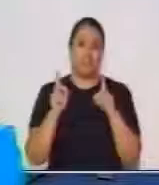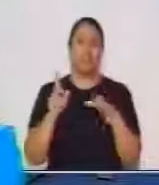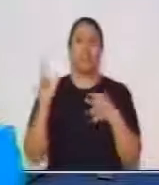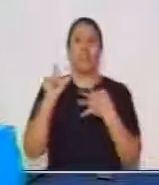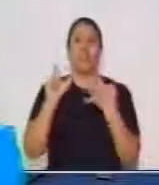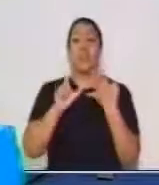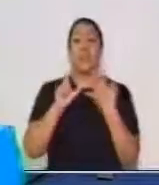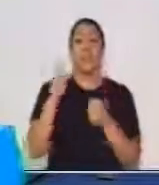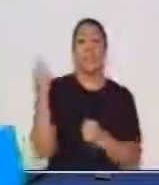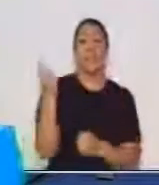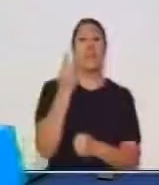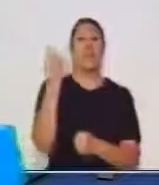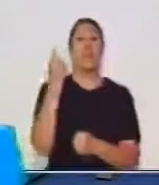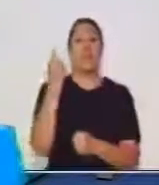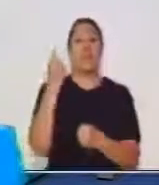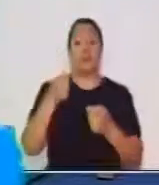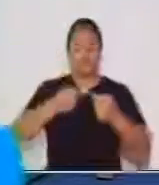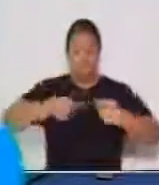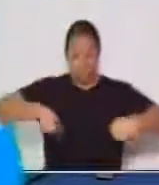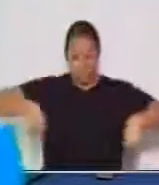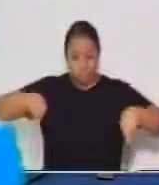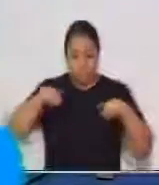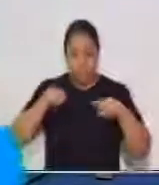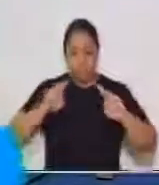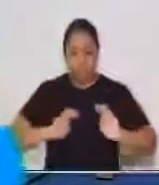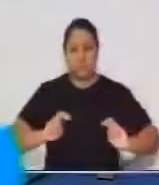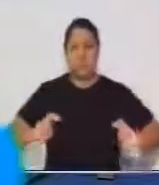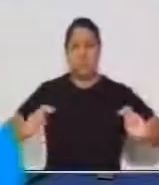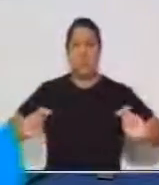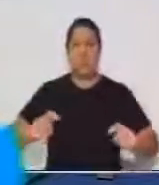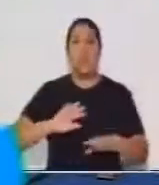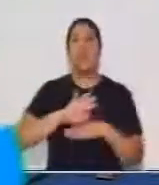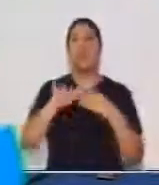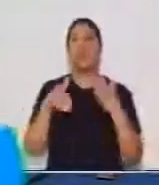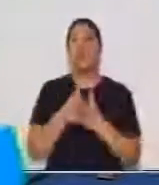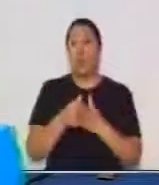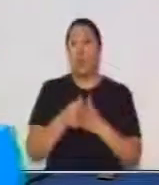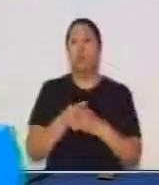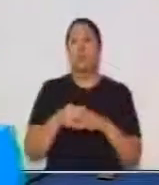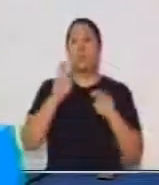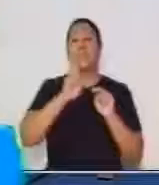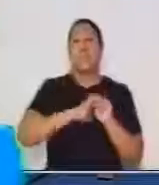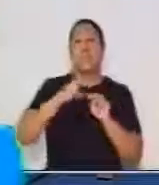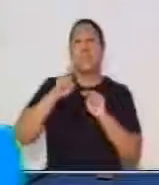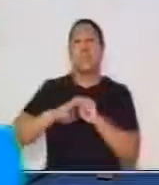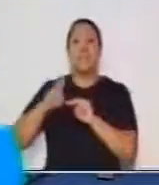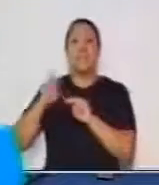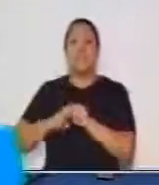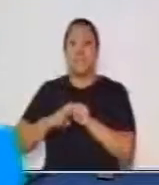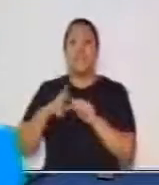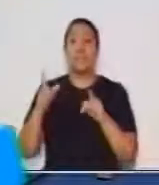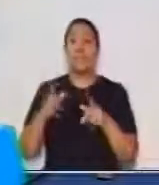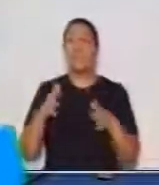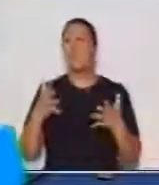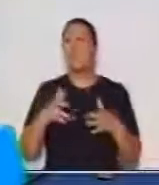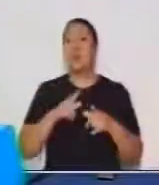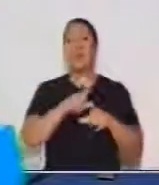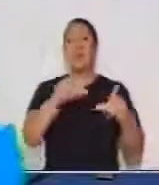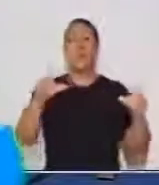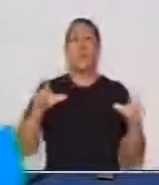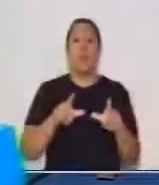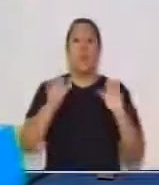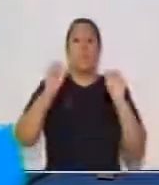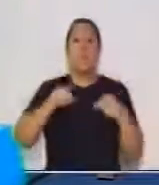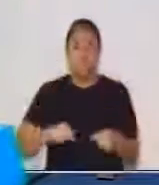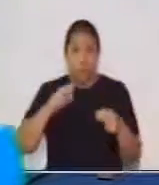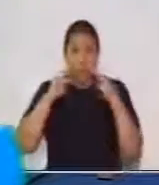principal de la mesa redonda es que todos están sentados o ubicados en un espacio donde puedan verse